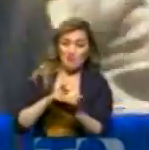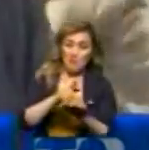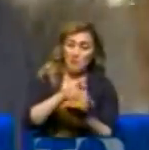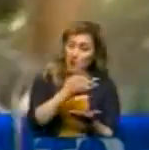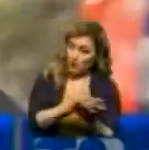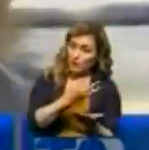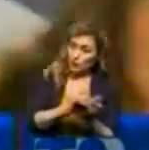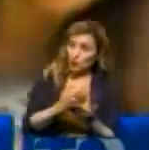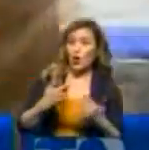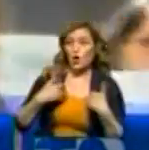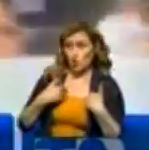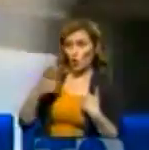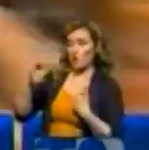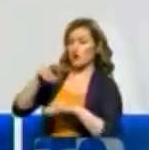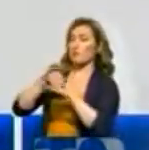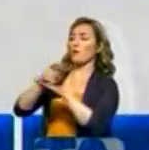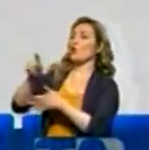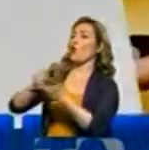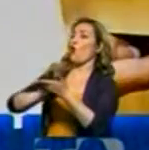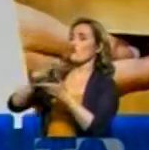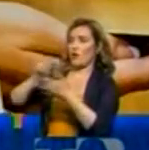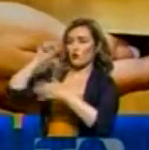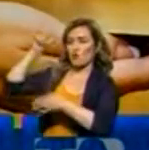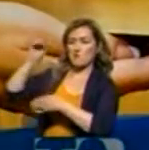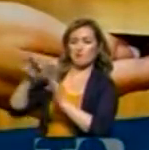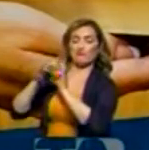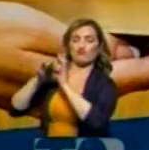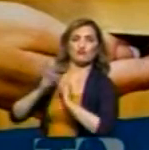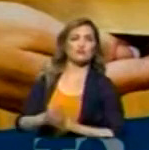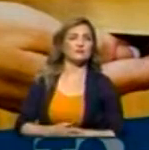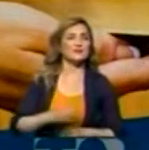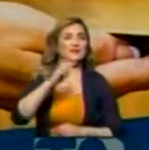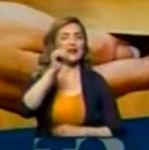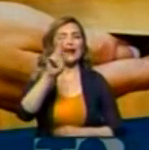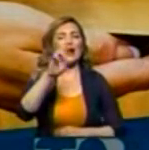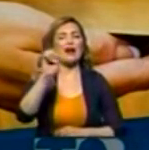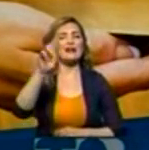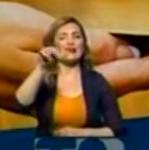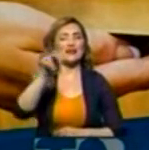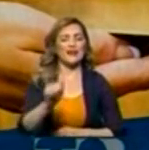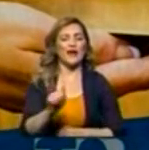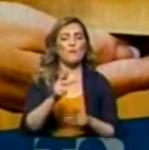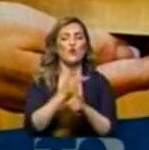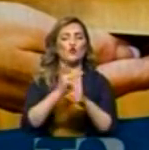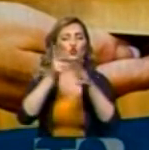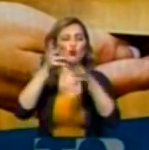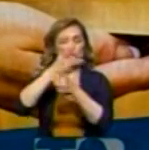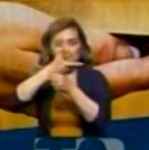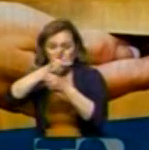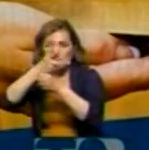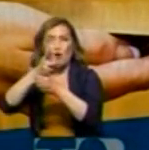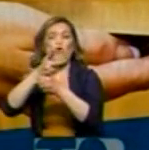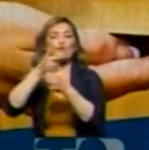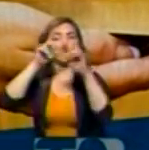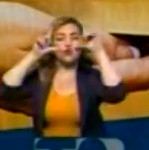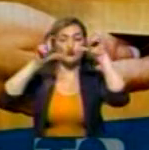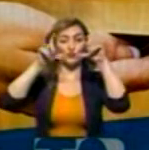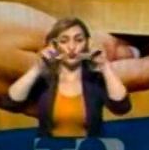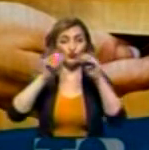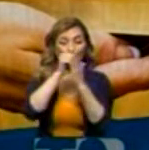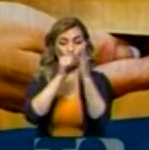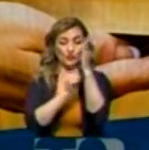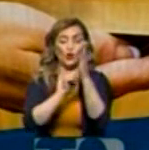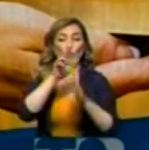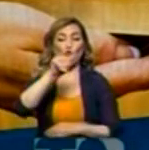el Estado. De ahí el testimonio de Santiago Carrera, un productor y fotógrafo, quien reconoció que la agencia UMA Creativa